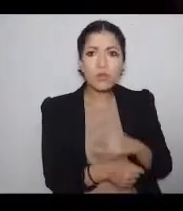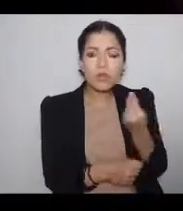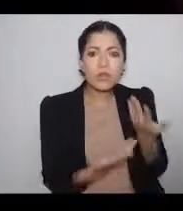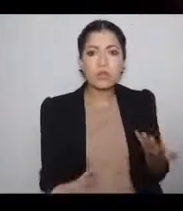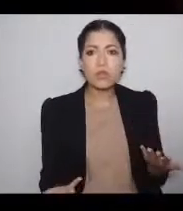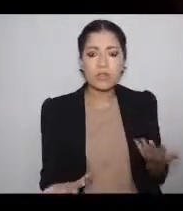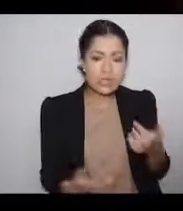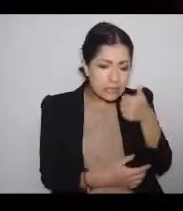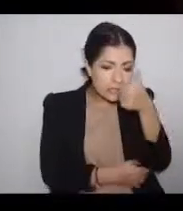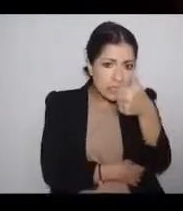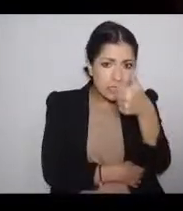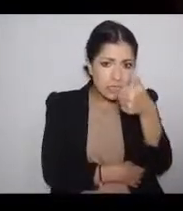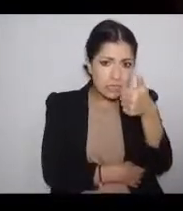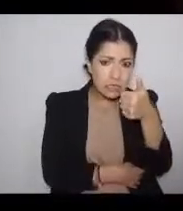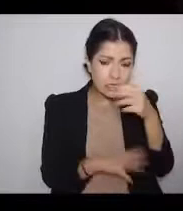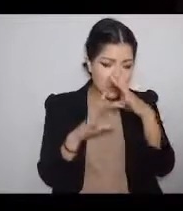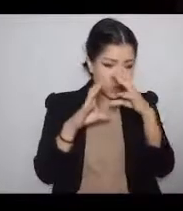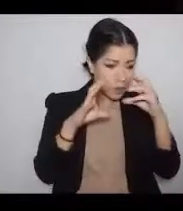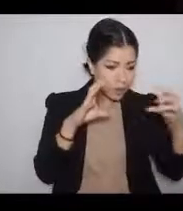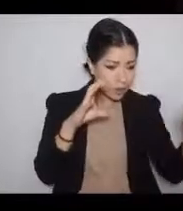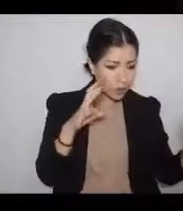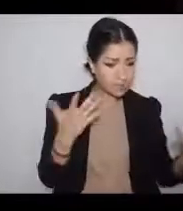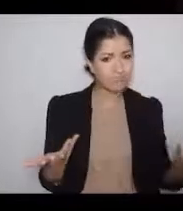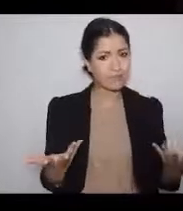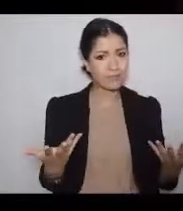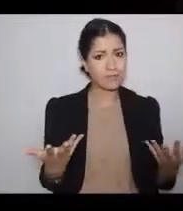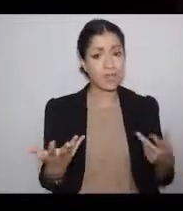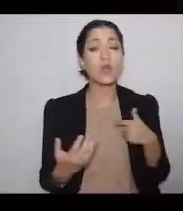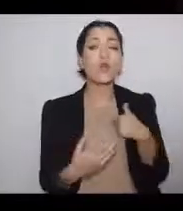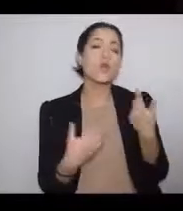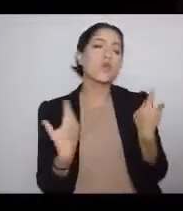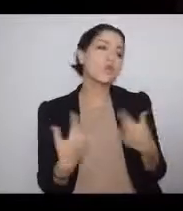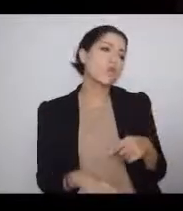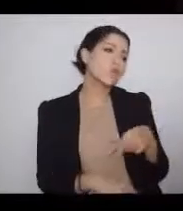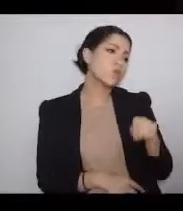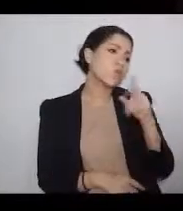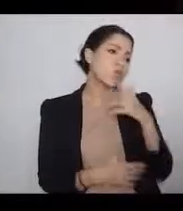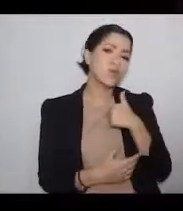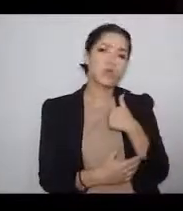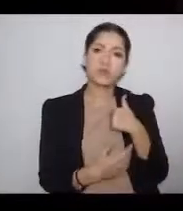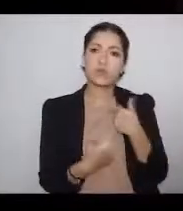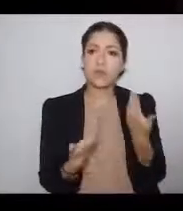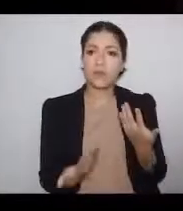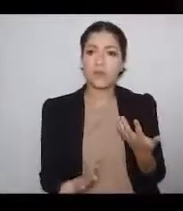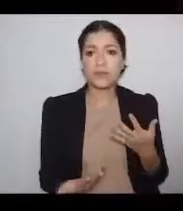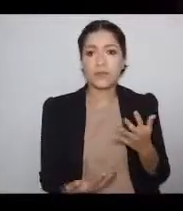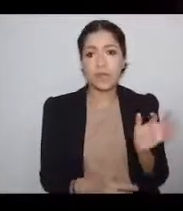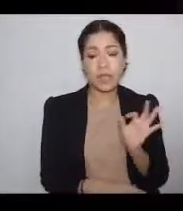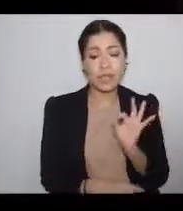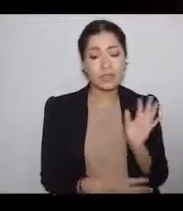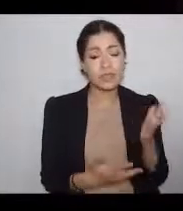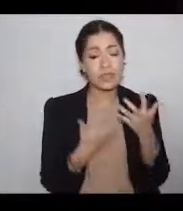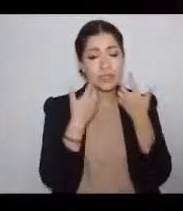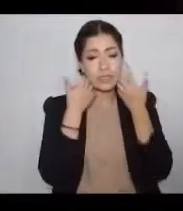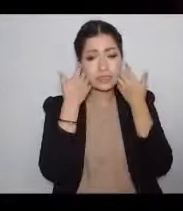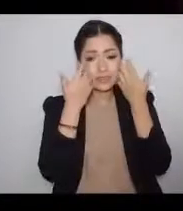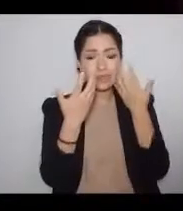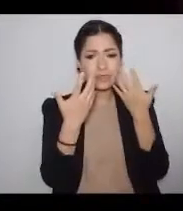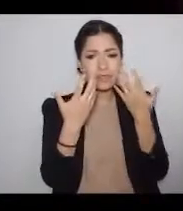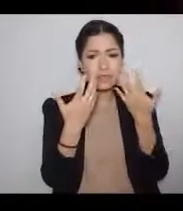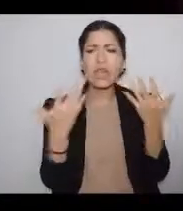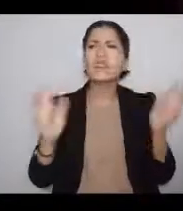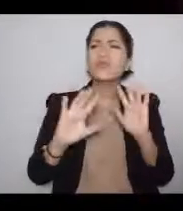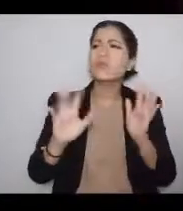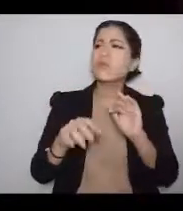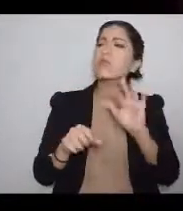impresionante. Volvería a perder la nariz con tal de concebir algo semejante. ¿Por qué? ¿Por qué hay